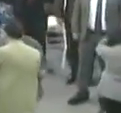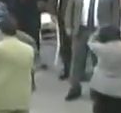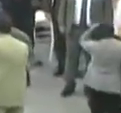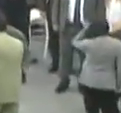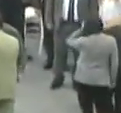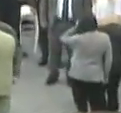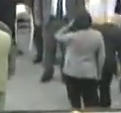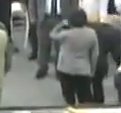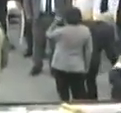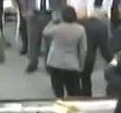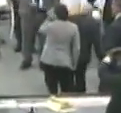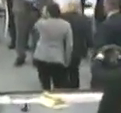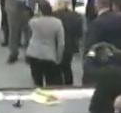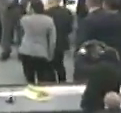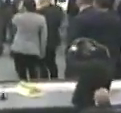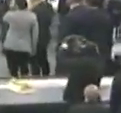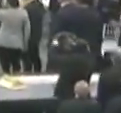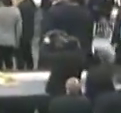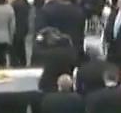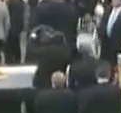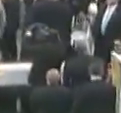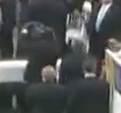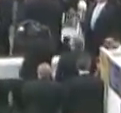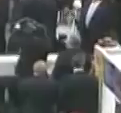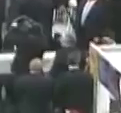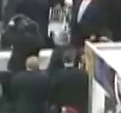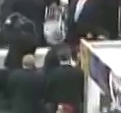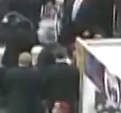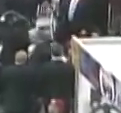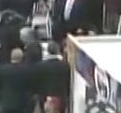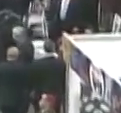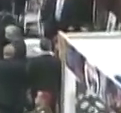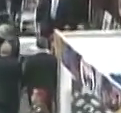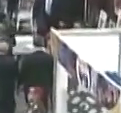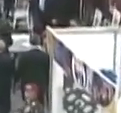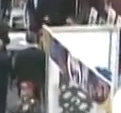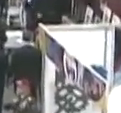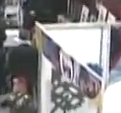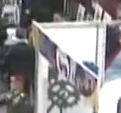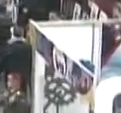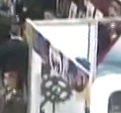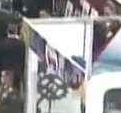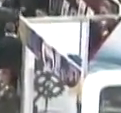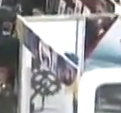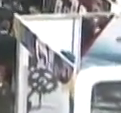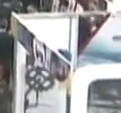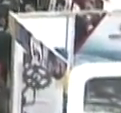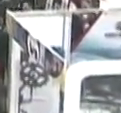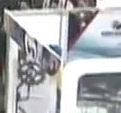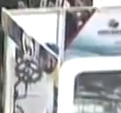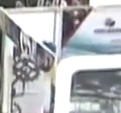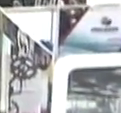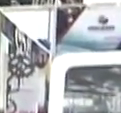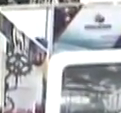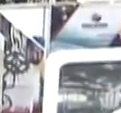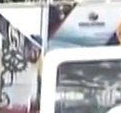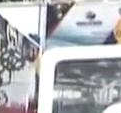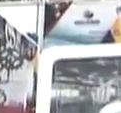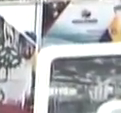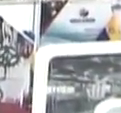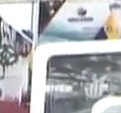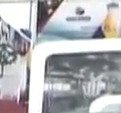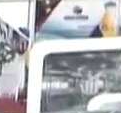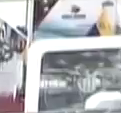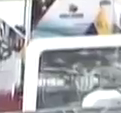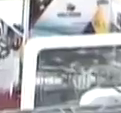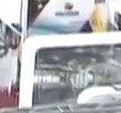a pesar de los ataques económicos, del cerco mediático internacional. Está un país levantándose